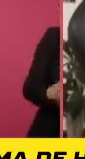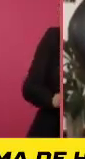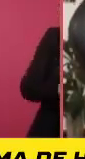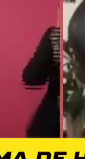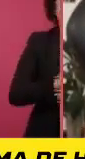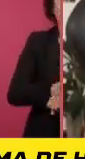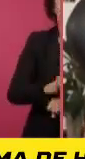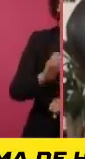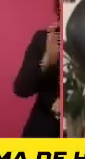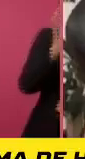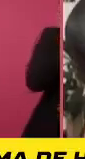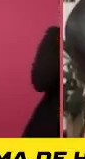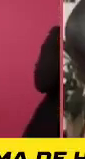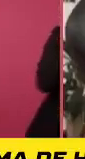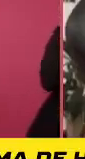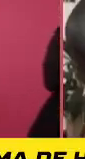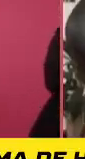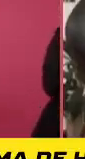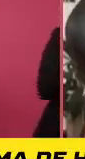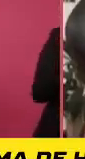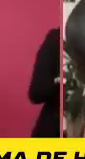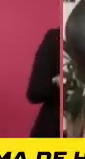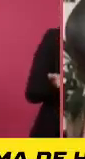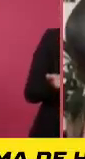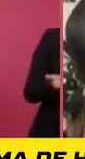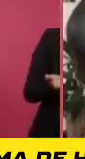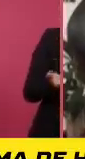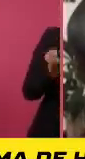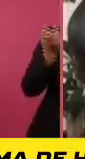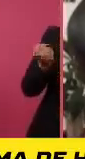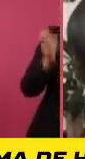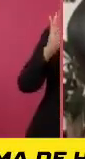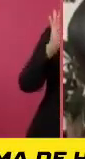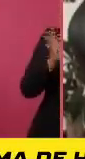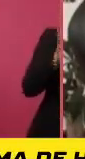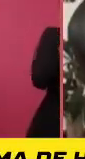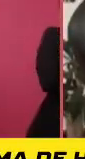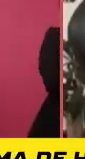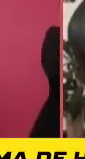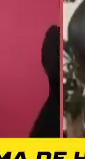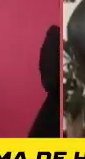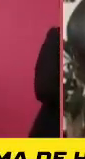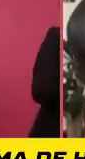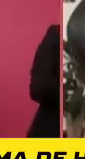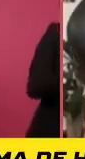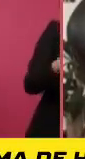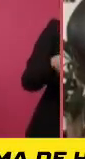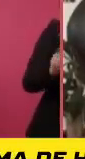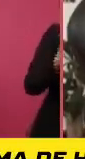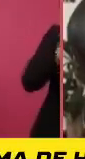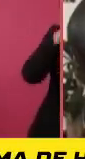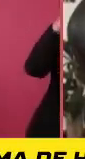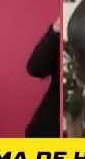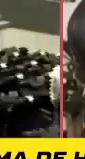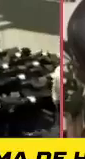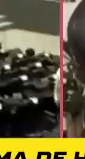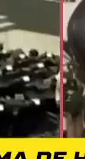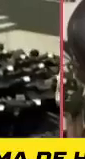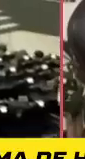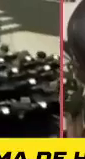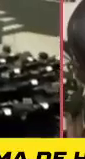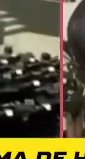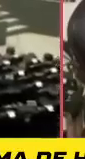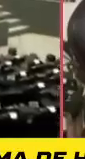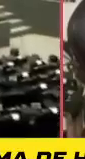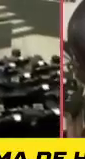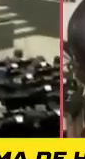que, claro, en los últimos tiempos hemos visto un uso político que es muy complejo y teniendo nosotros un poder judicial que está politizado y